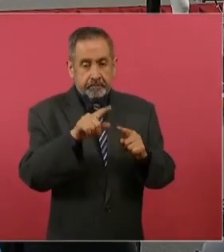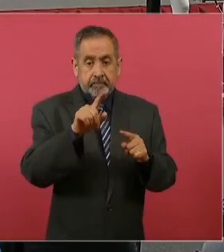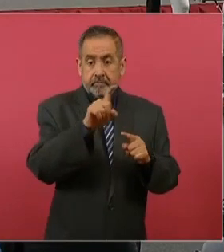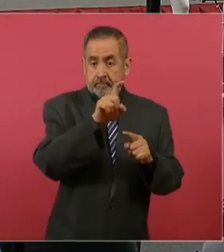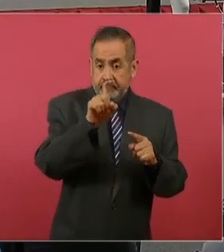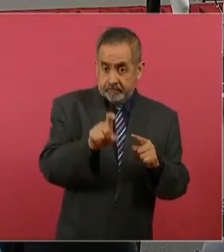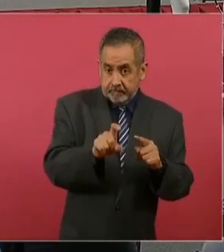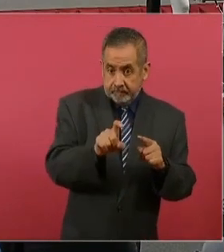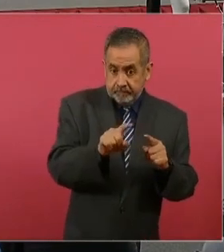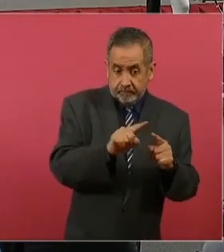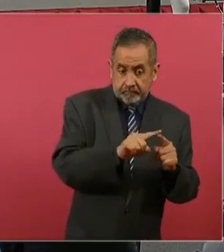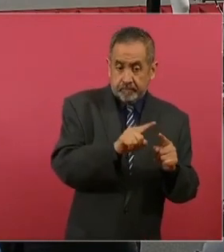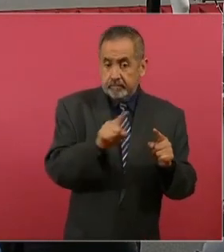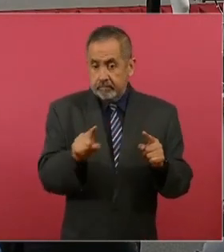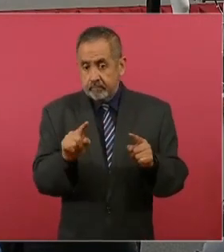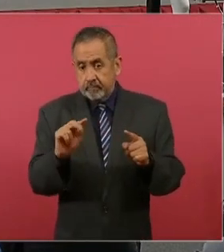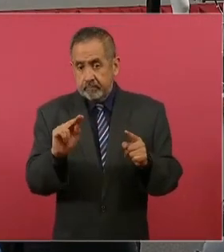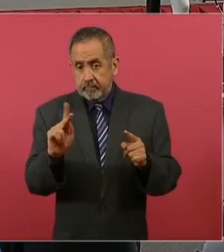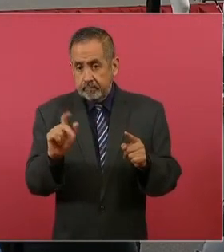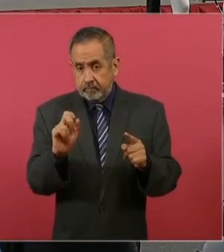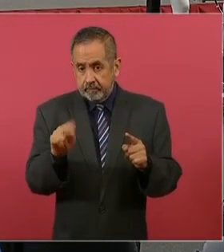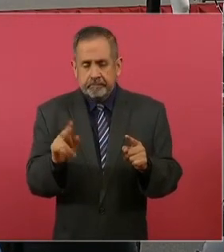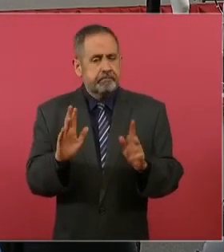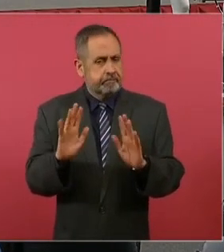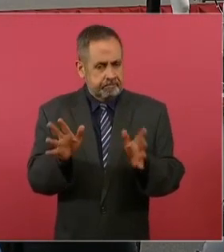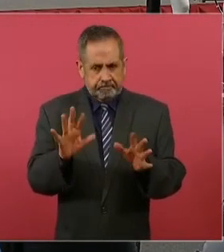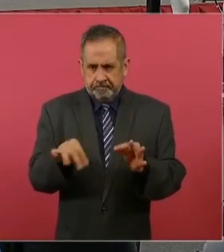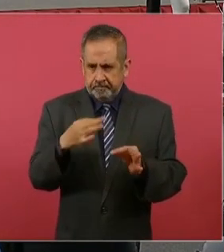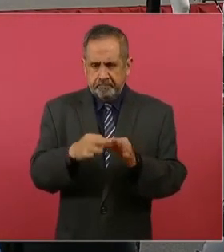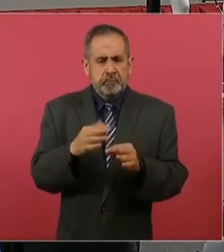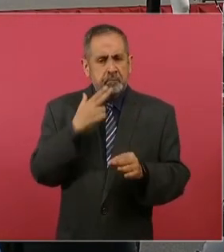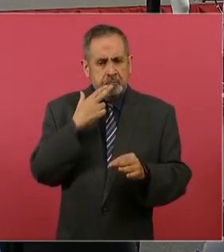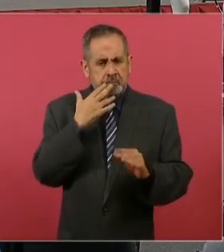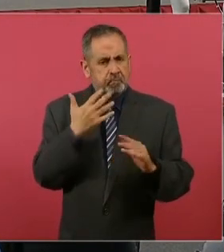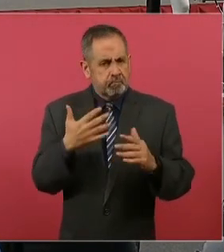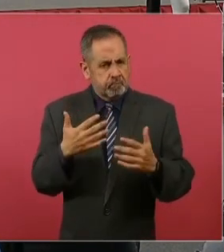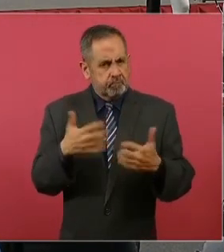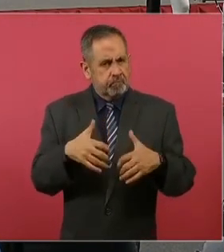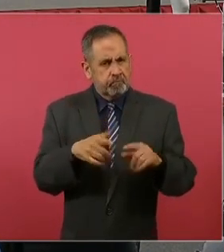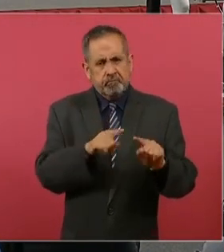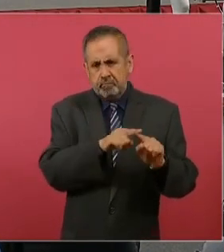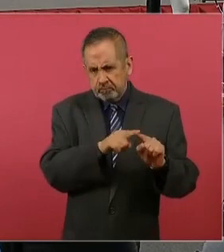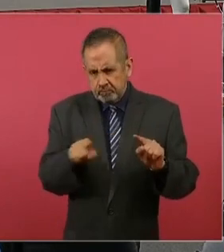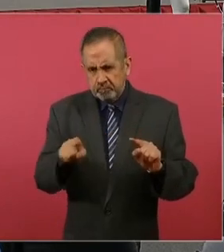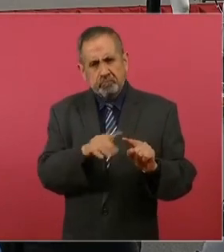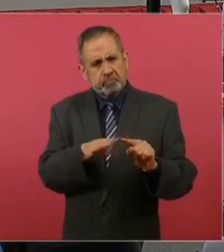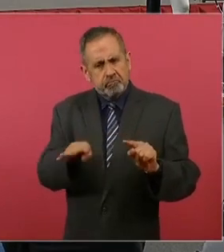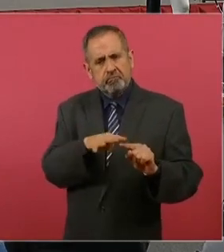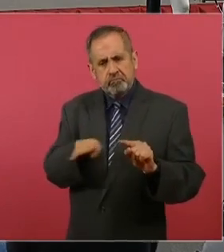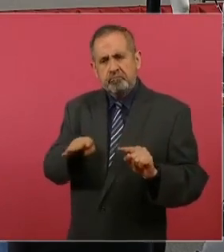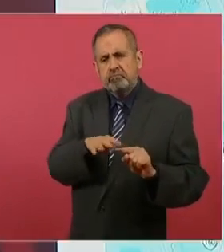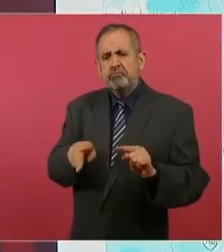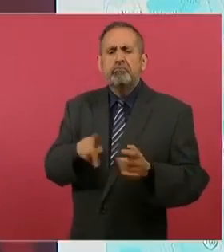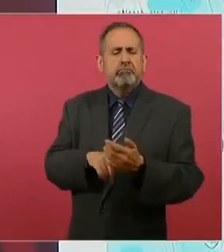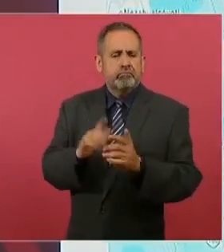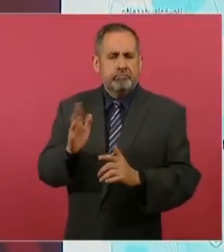Tuxpan. Ese ya está funcionando. Por eso